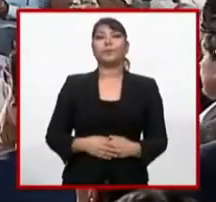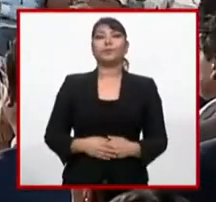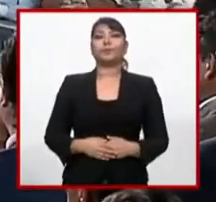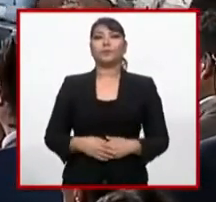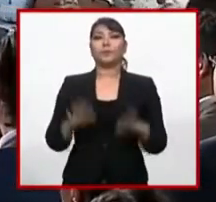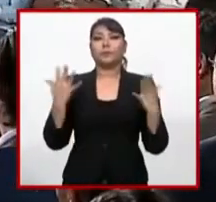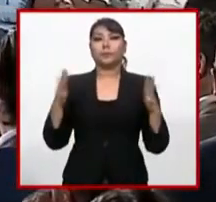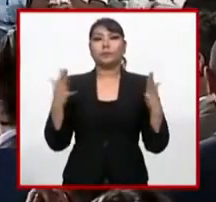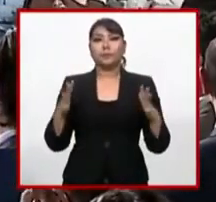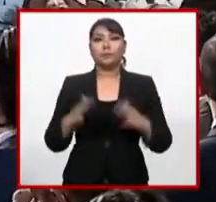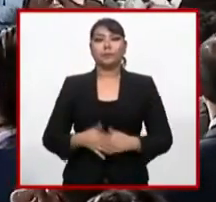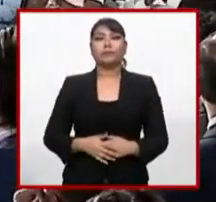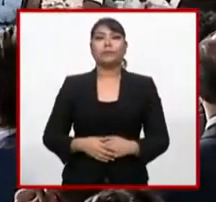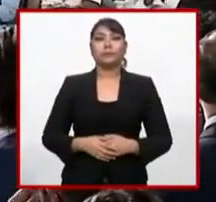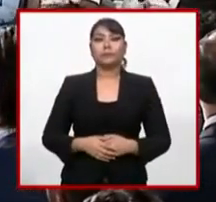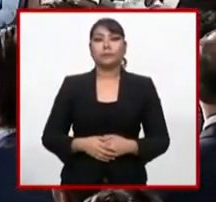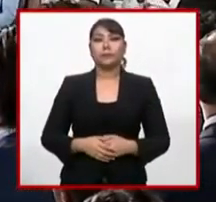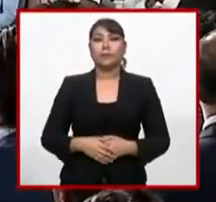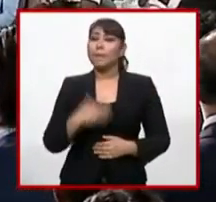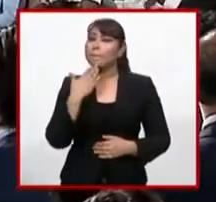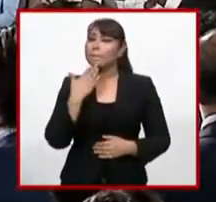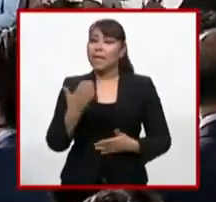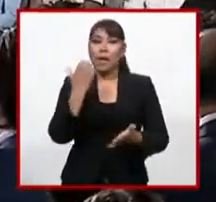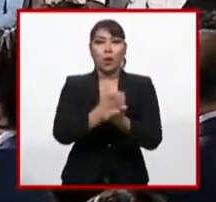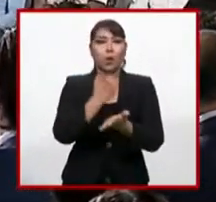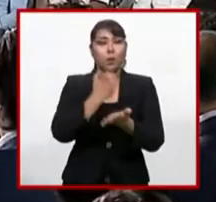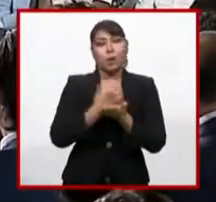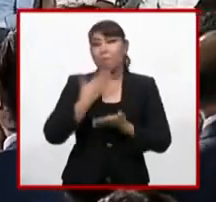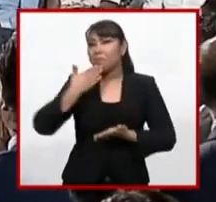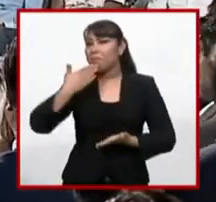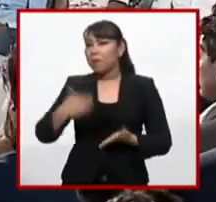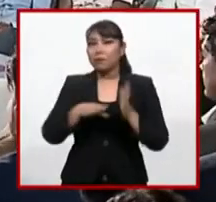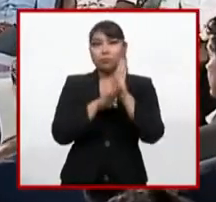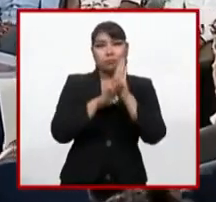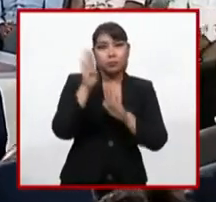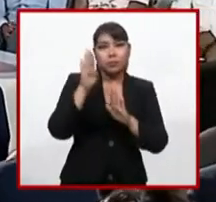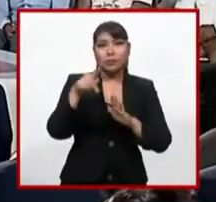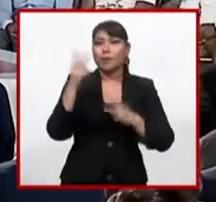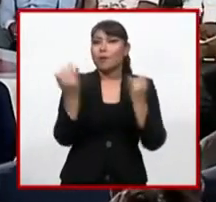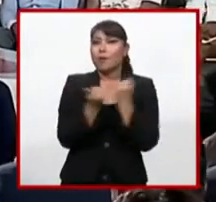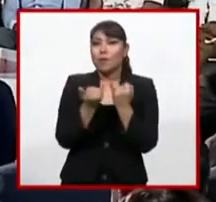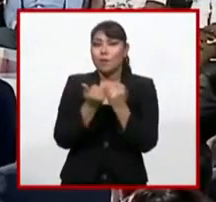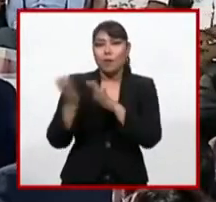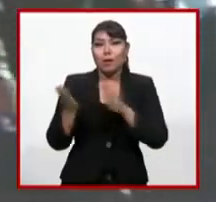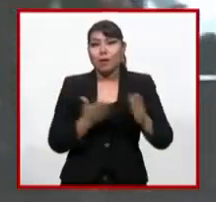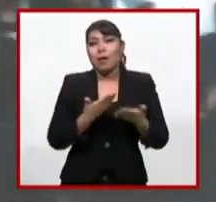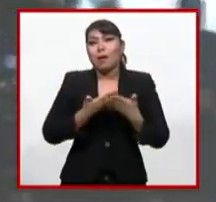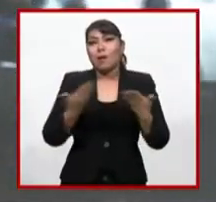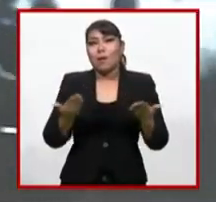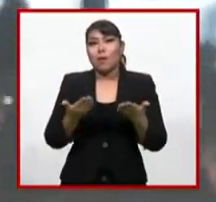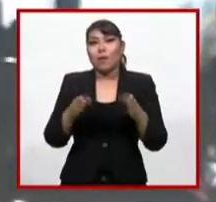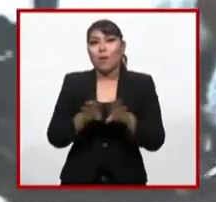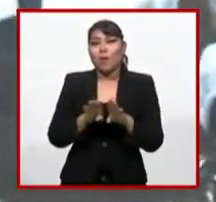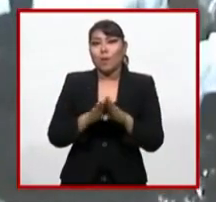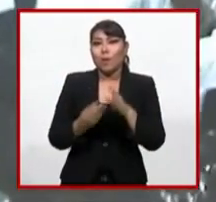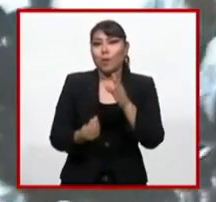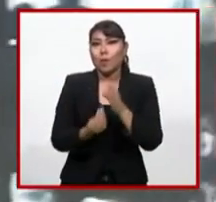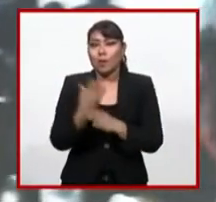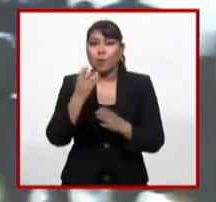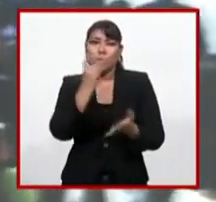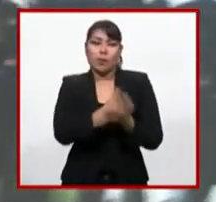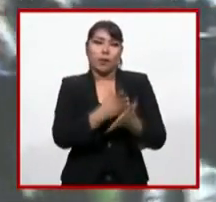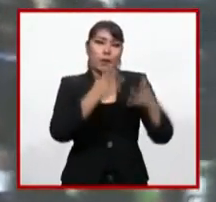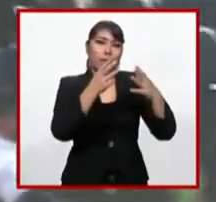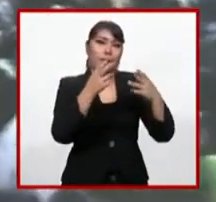en la parte económica vamos bien, pero también creamos un ecosistema, porque no basta hablar de grandes